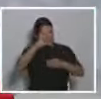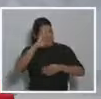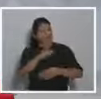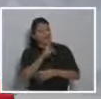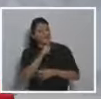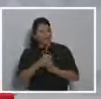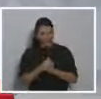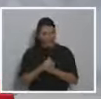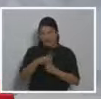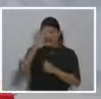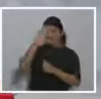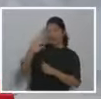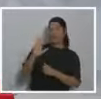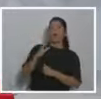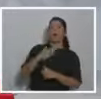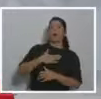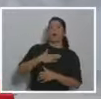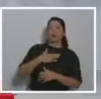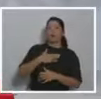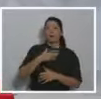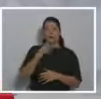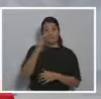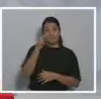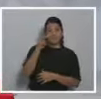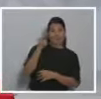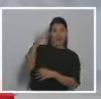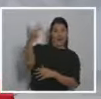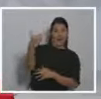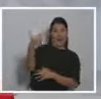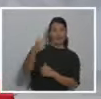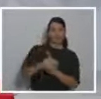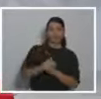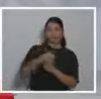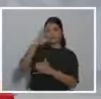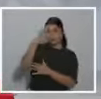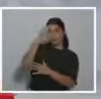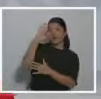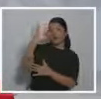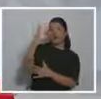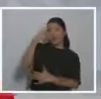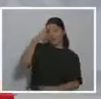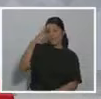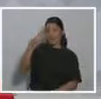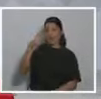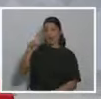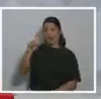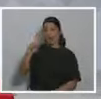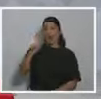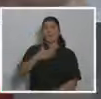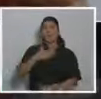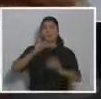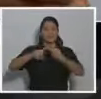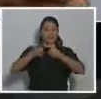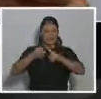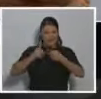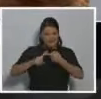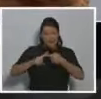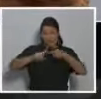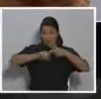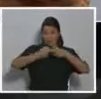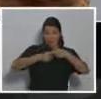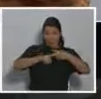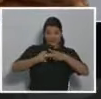tiene. Saludos para... Para que lo puedan ver. Para que puedan ver. Ajá. Saludos para mis amigos del